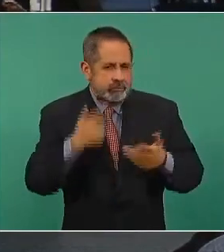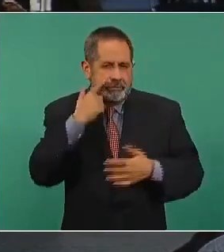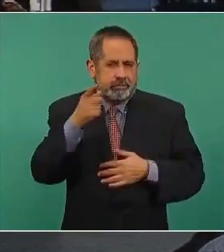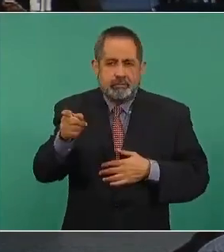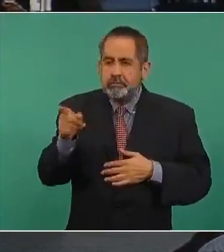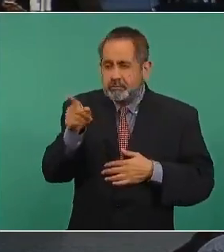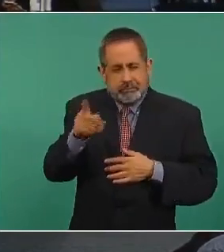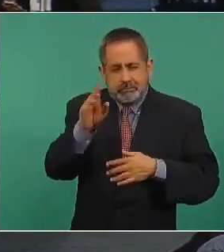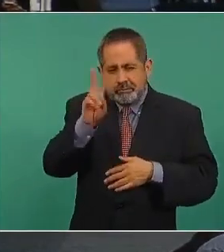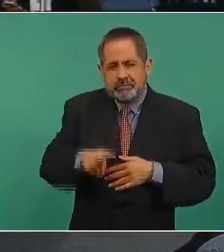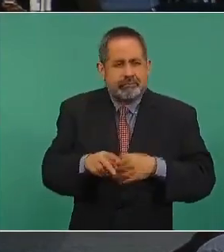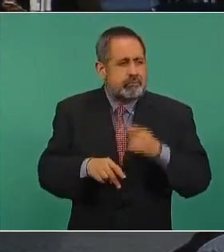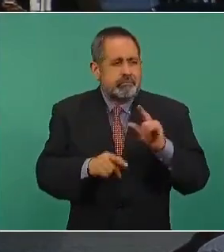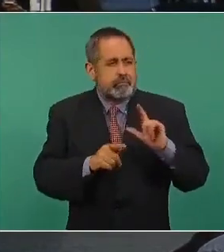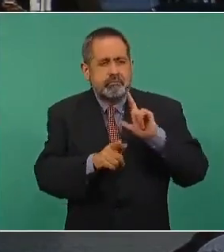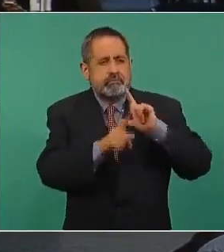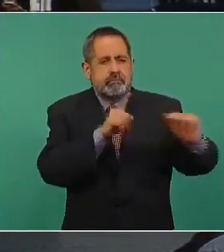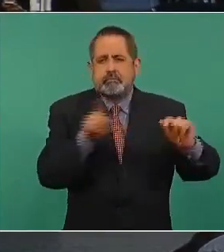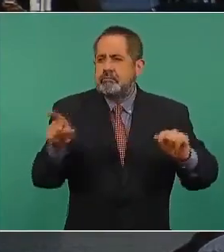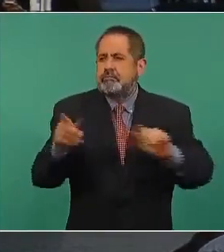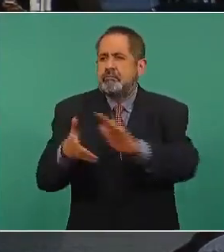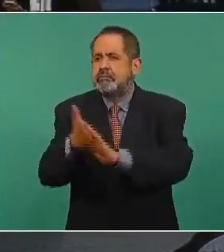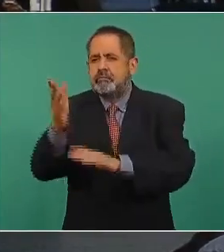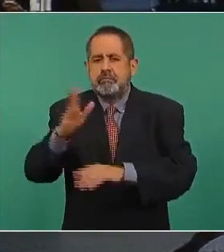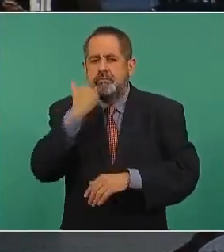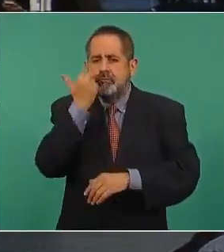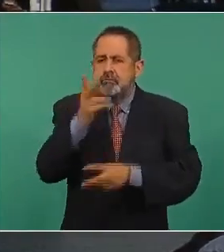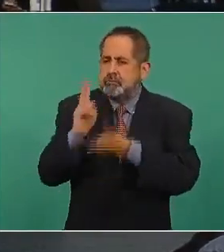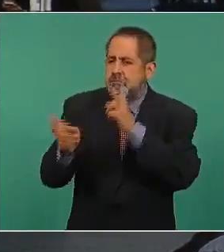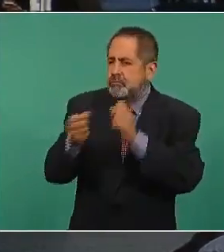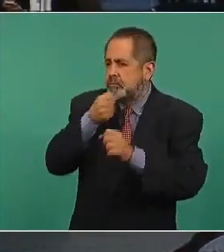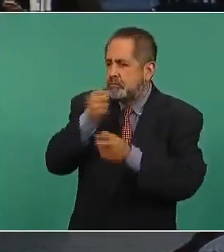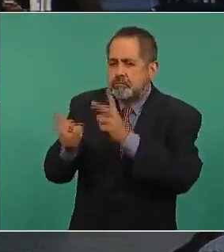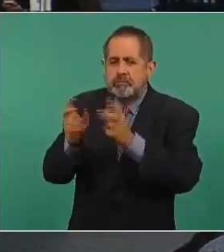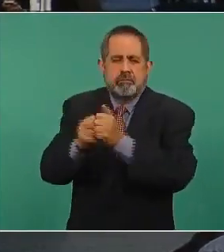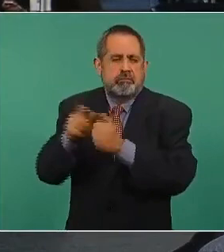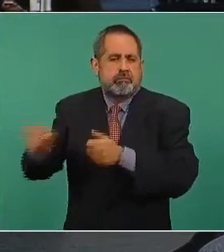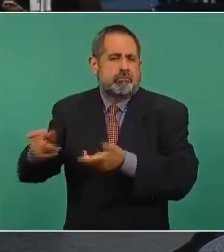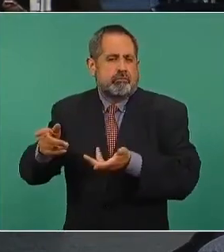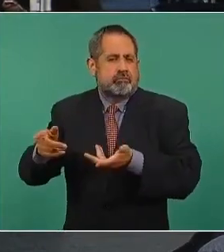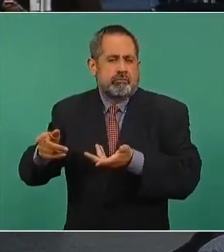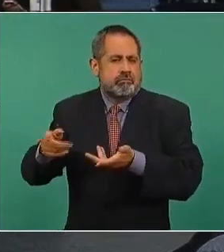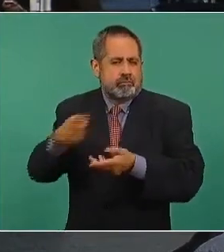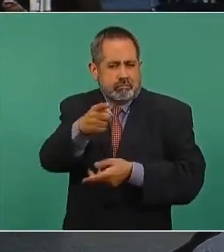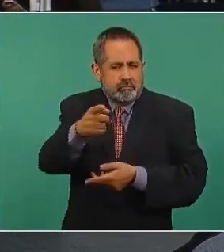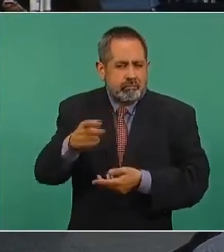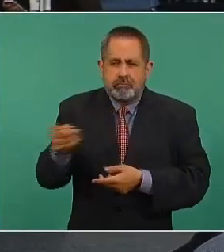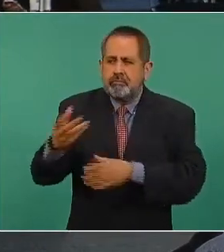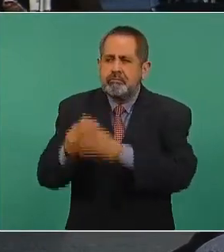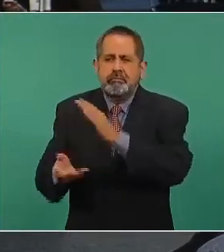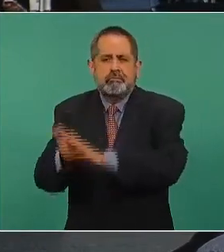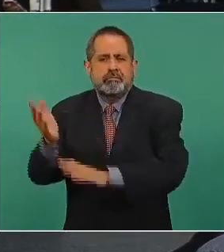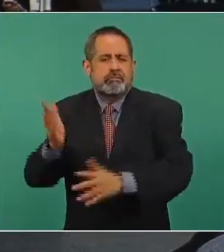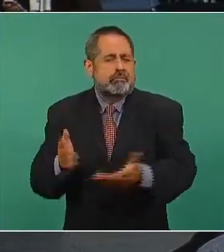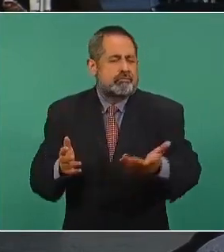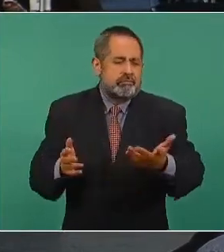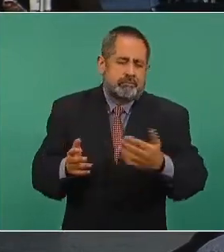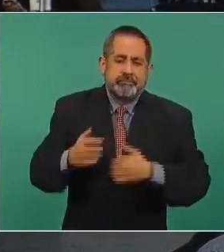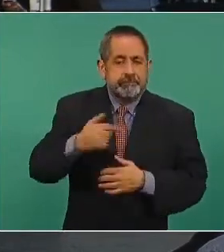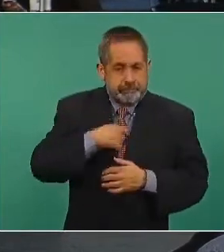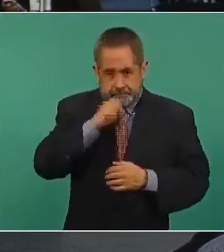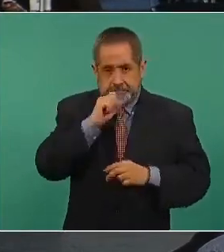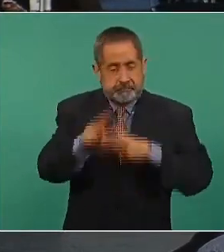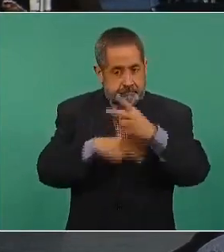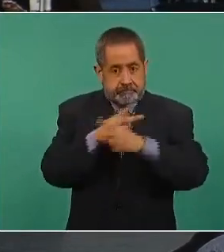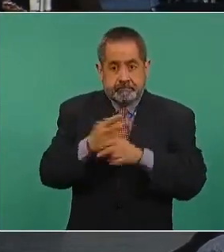Te fuiste, y salió atrás de ti en su coche, ¿no? Con su chofer. Y también, por cierto, fui a solicitar